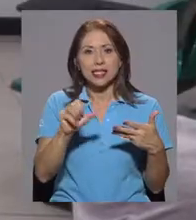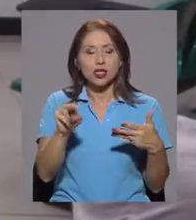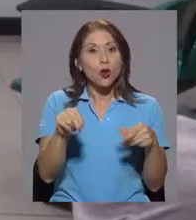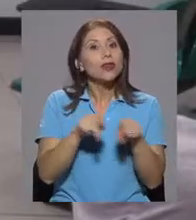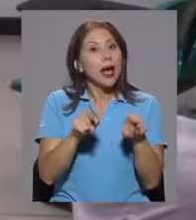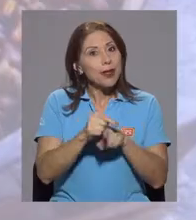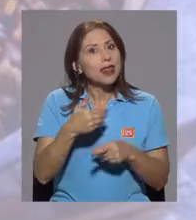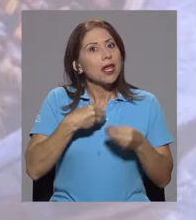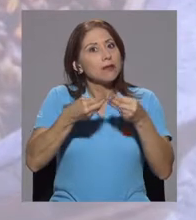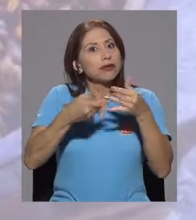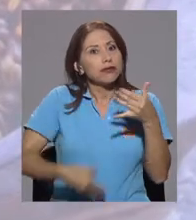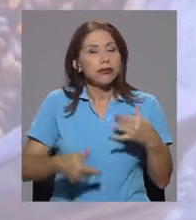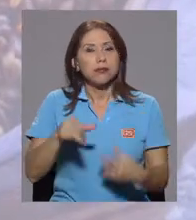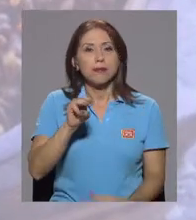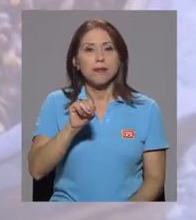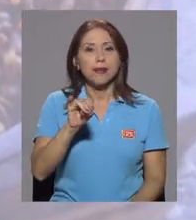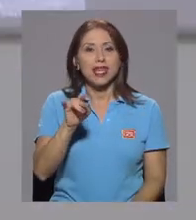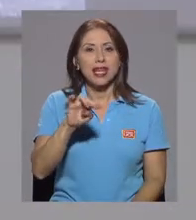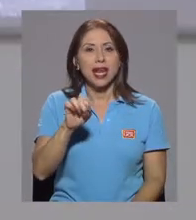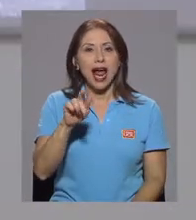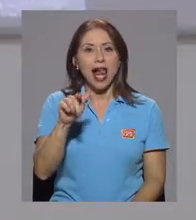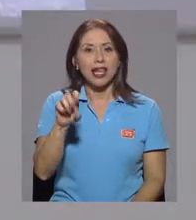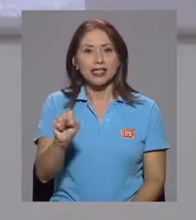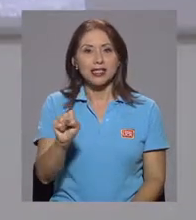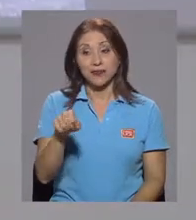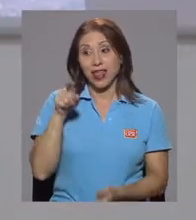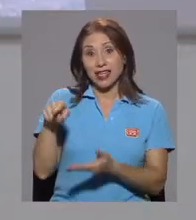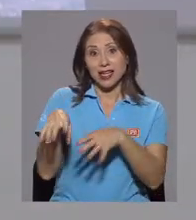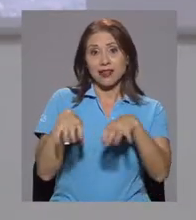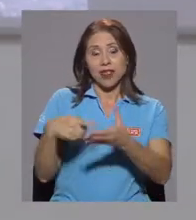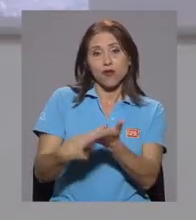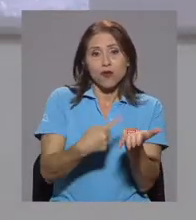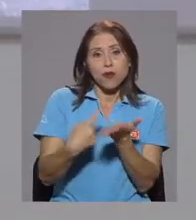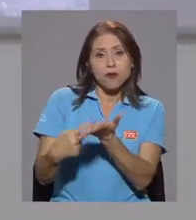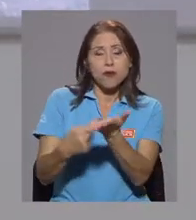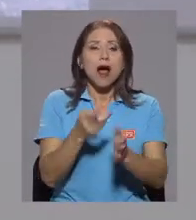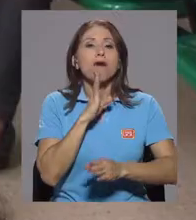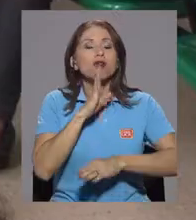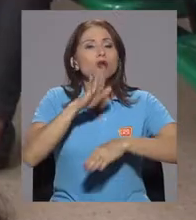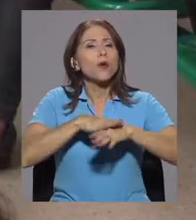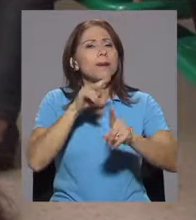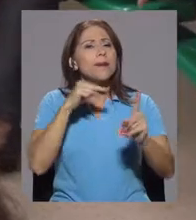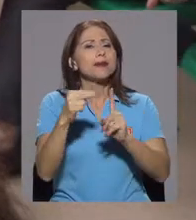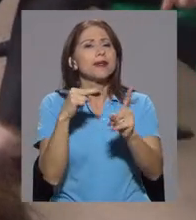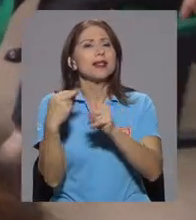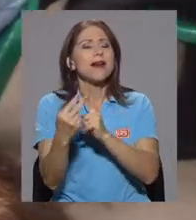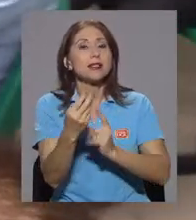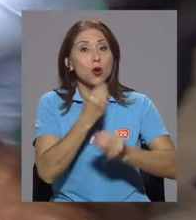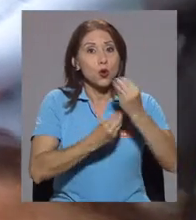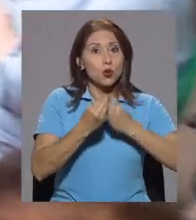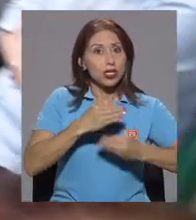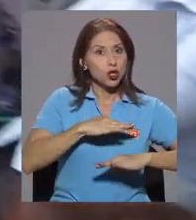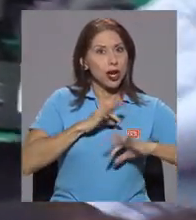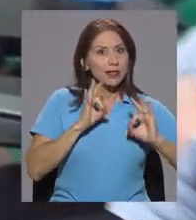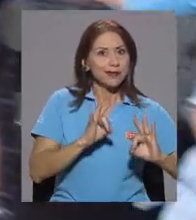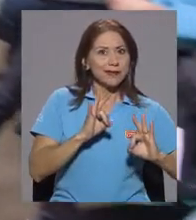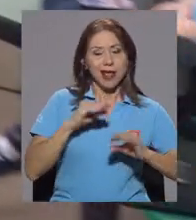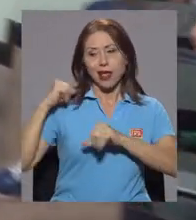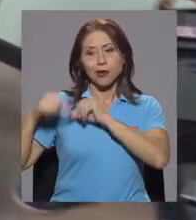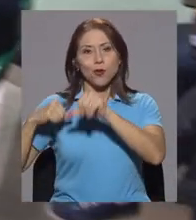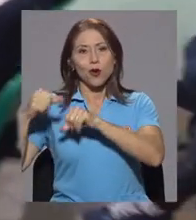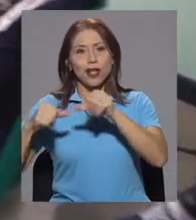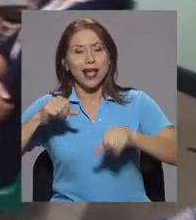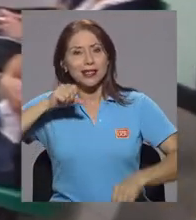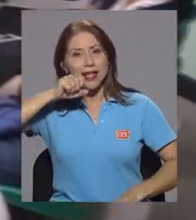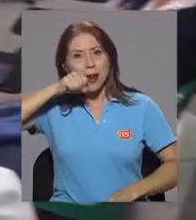minerales. El foro analizó las perspectivas nutricionales y las antropológicas sobre el maíz y su consumo desde